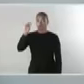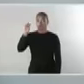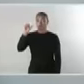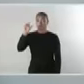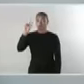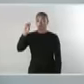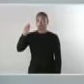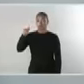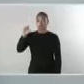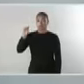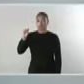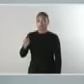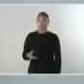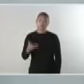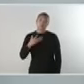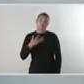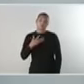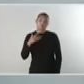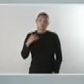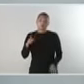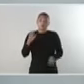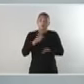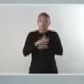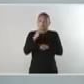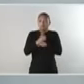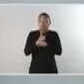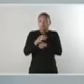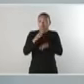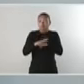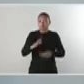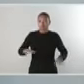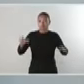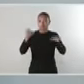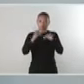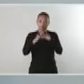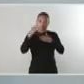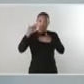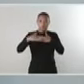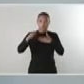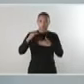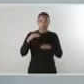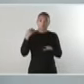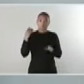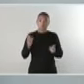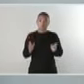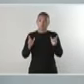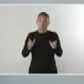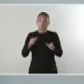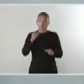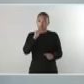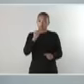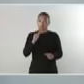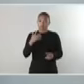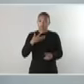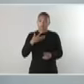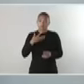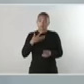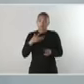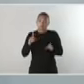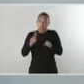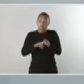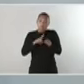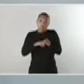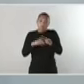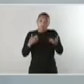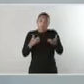mi compromiso principal es muy sencillo acabar con la inseguridad que tanto lastima Tamaulipas pero entrarle